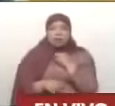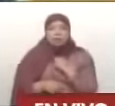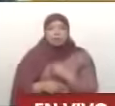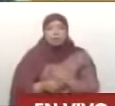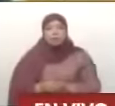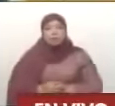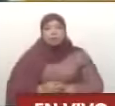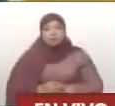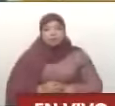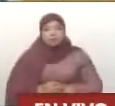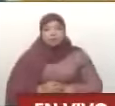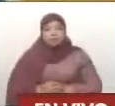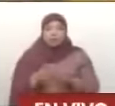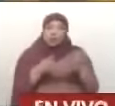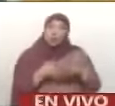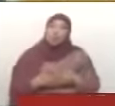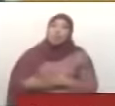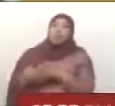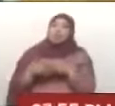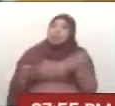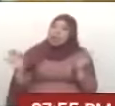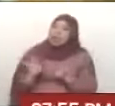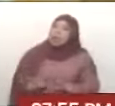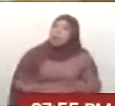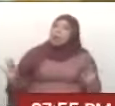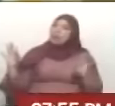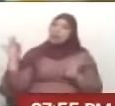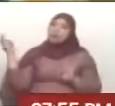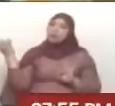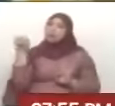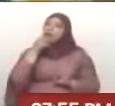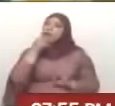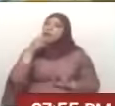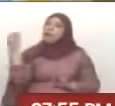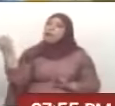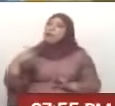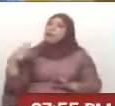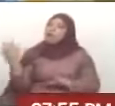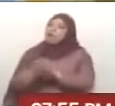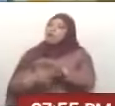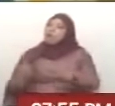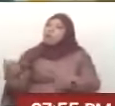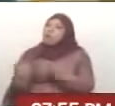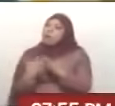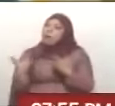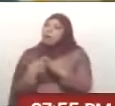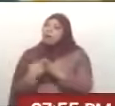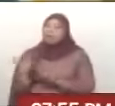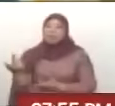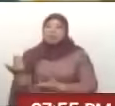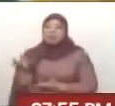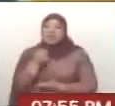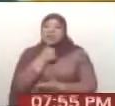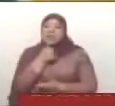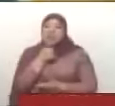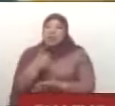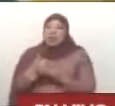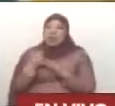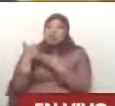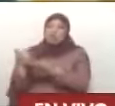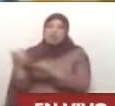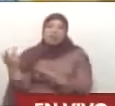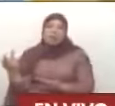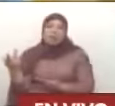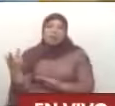Unidos. ¿Por qué Estados Unidos no hizo nada? ¿A quién le conviene el caos en Haití? ¿A quién le conviene?